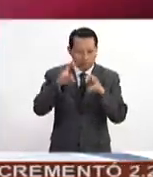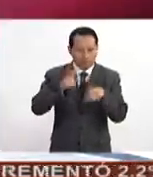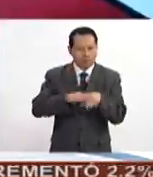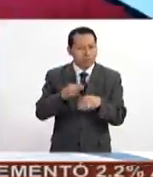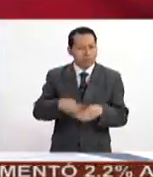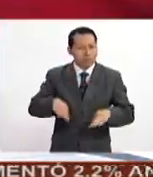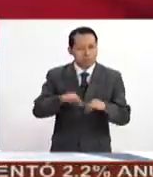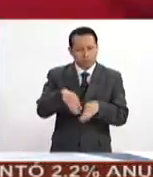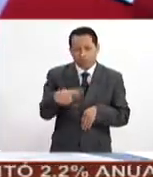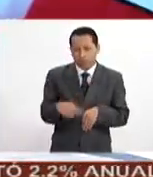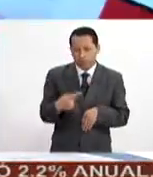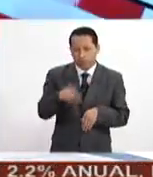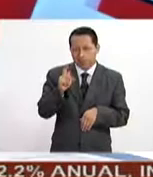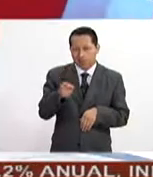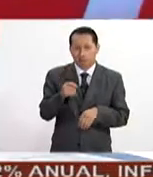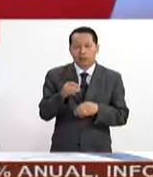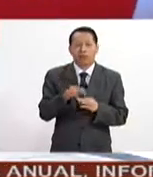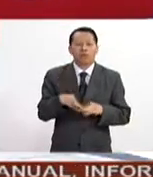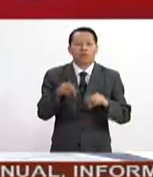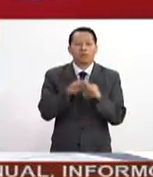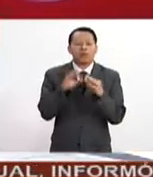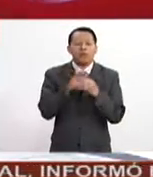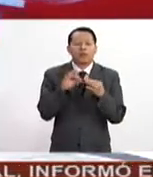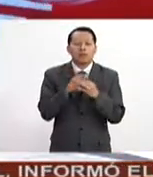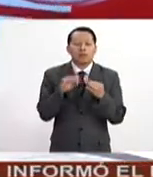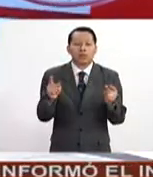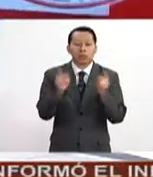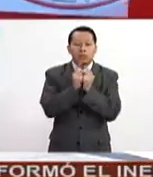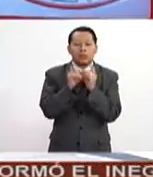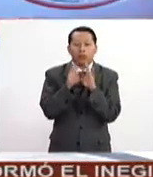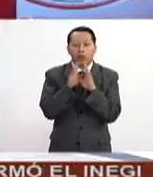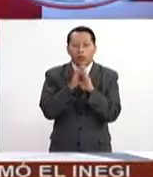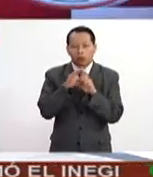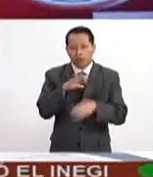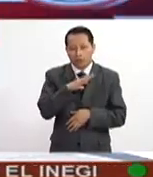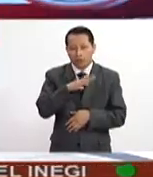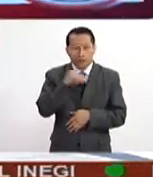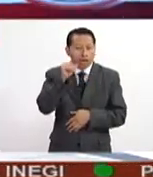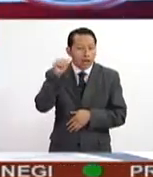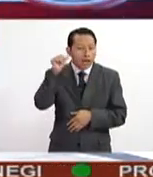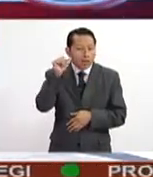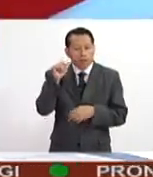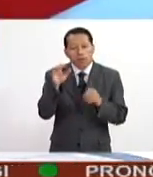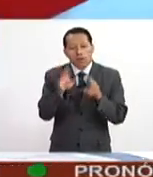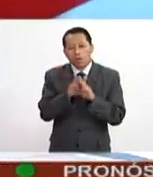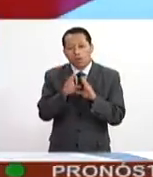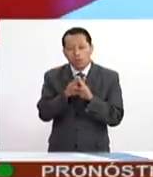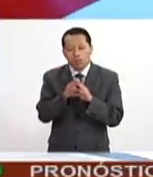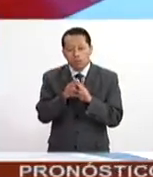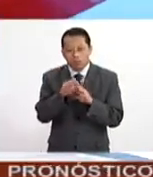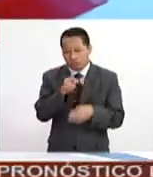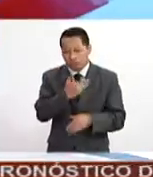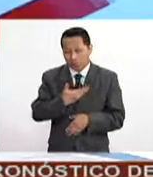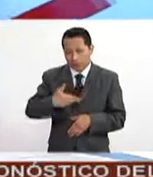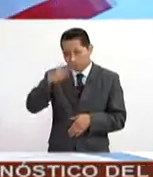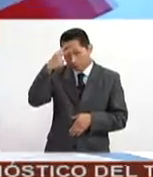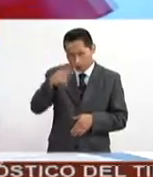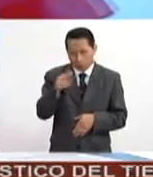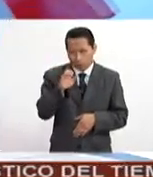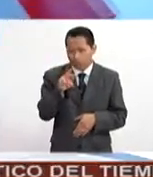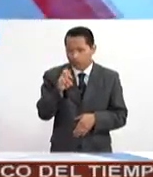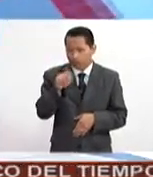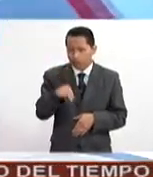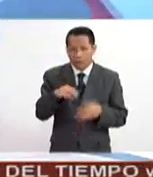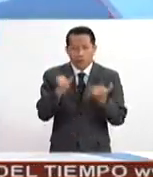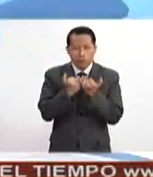hablarnos precisamente de la importancia de este encuentro que se sostuvo el día de ayer entre el presidente de México, Enrique Peña Nieto, y también